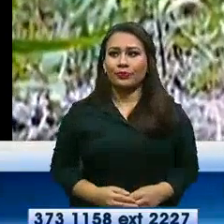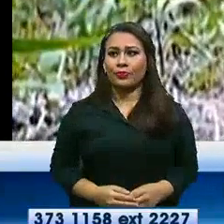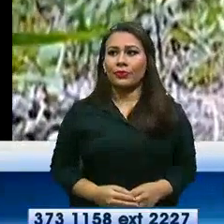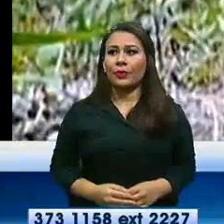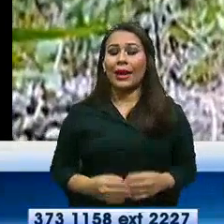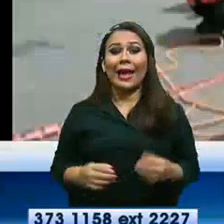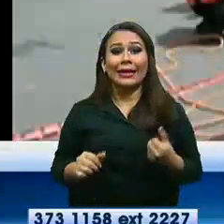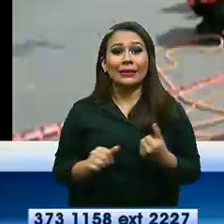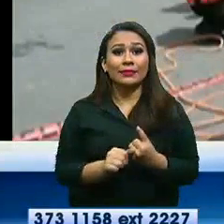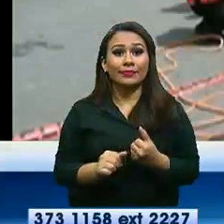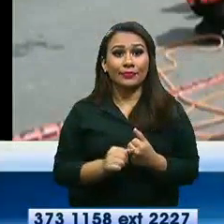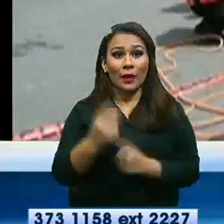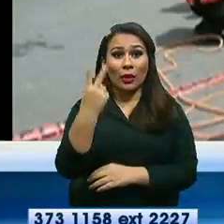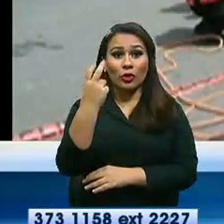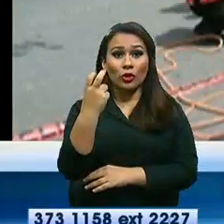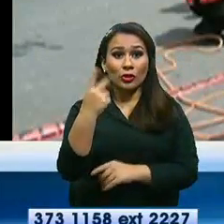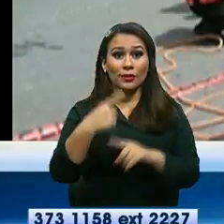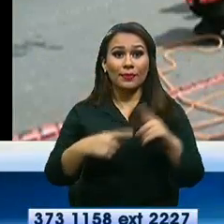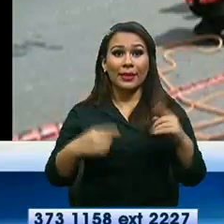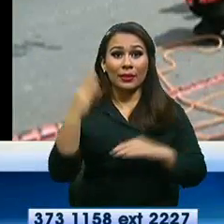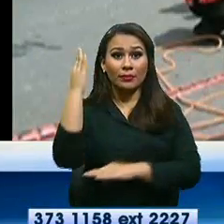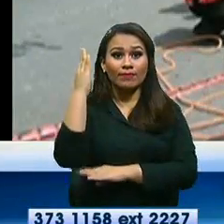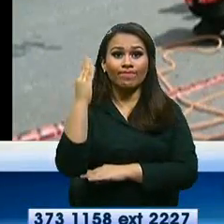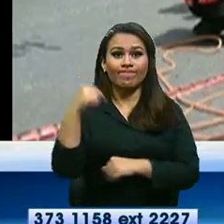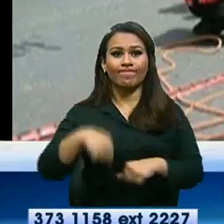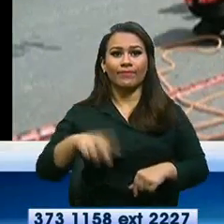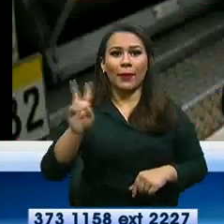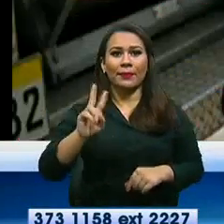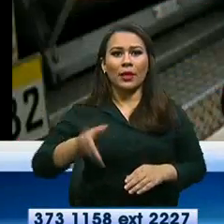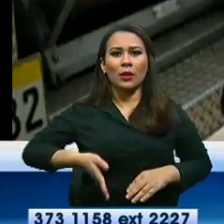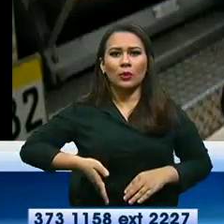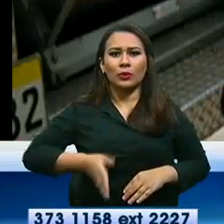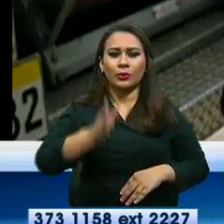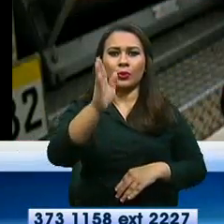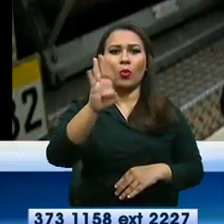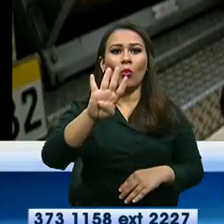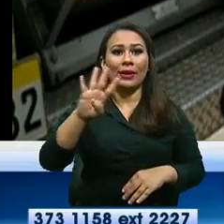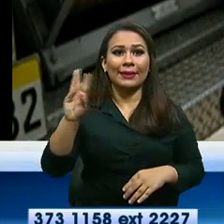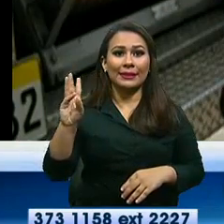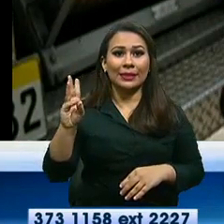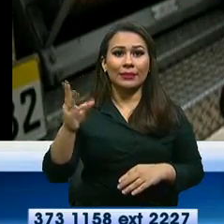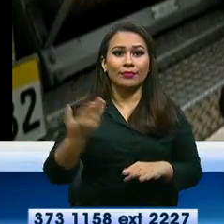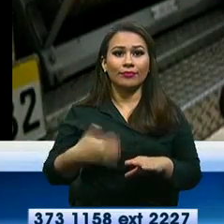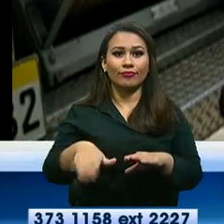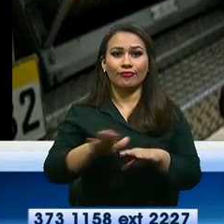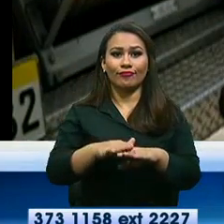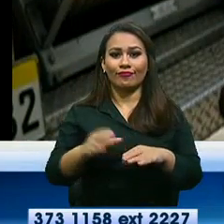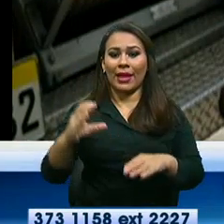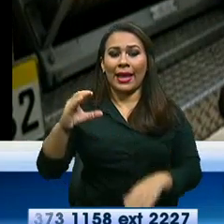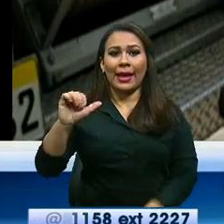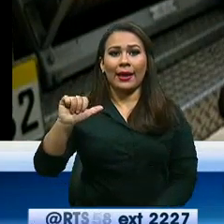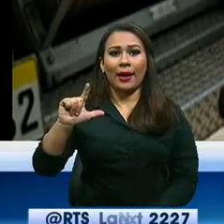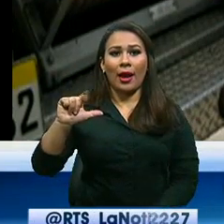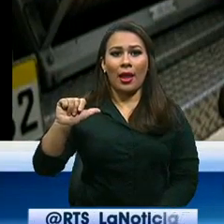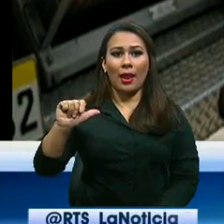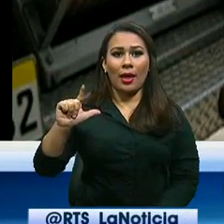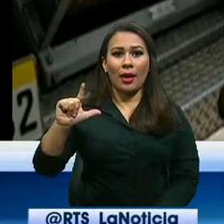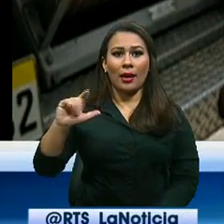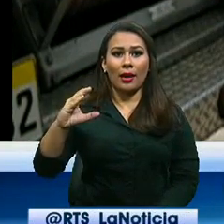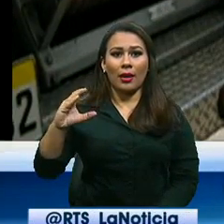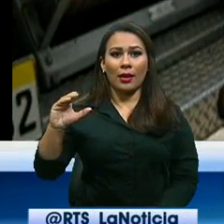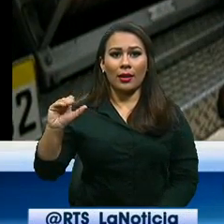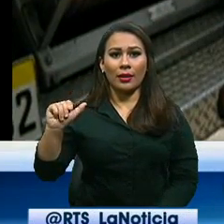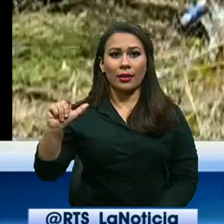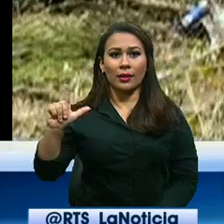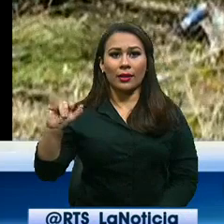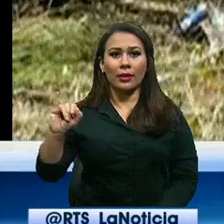12 horas con 30 minutos de este viernes en el kilómetro 46 sobre la vía Calacalila Independencia al noroccidente de la